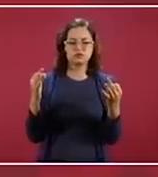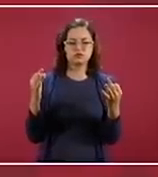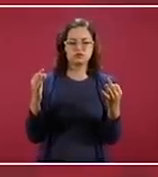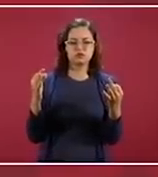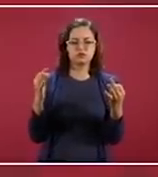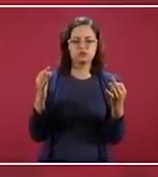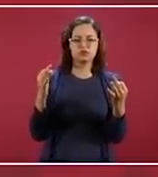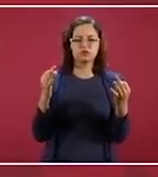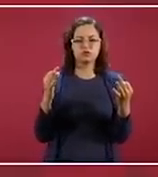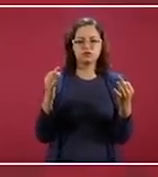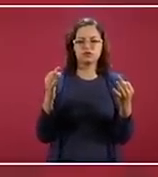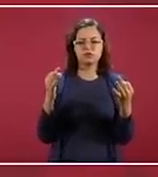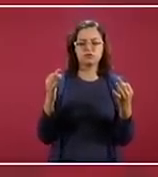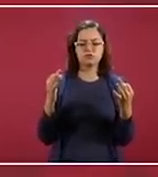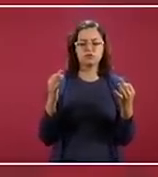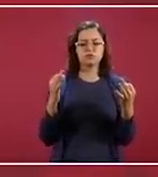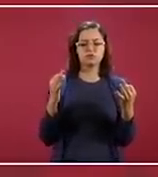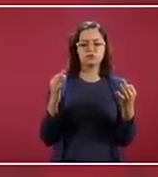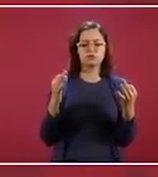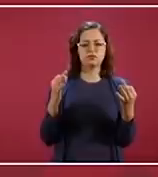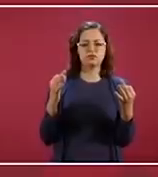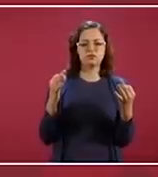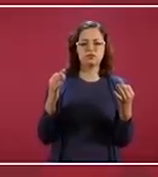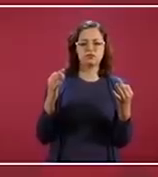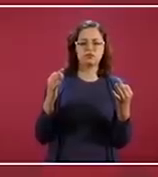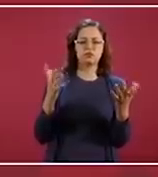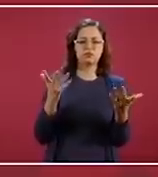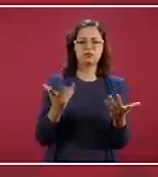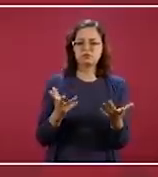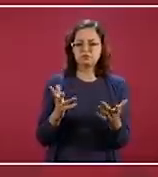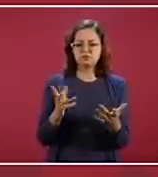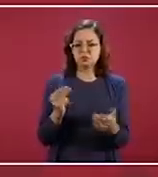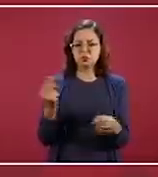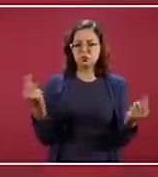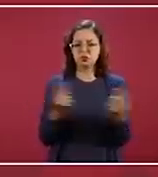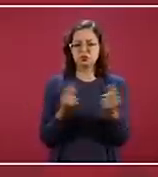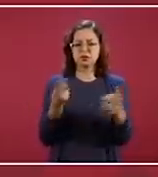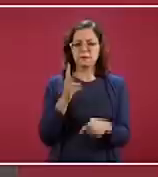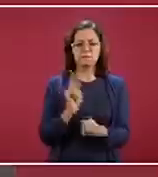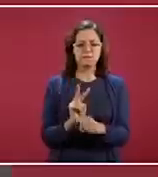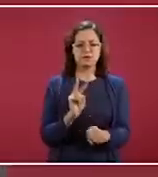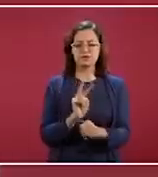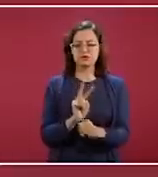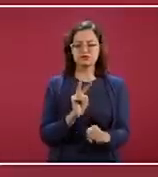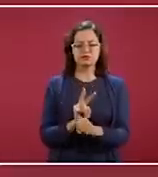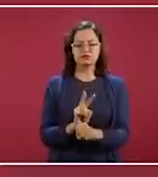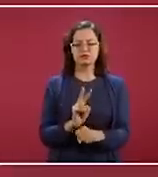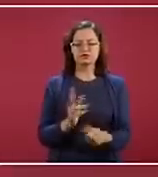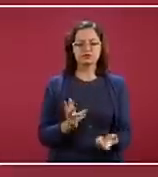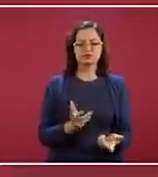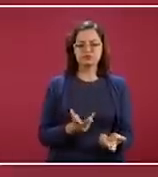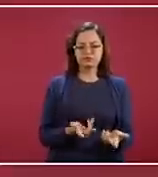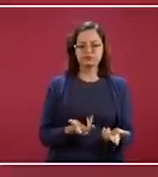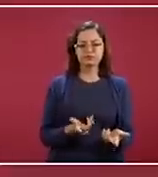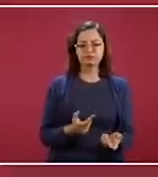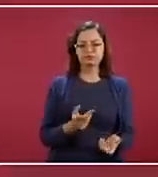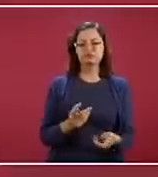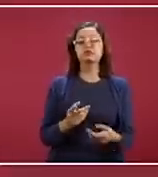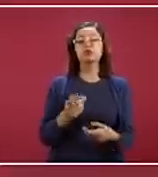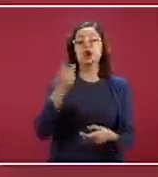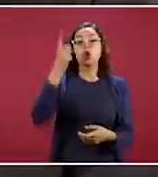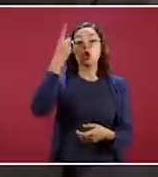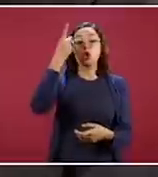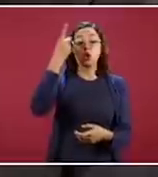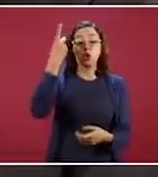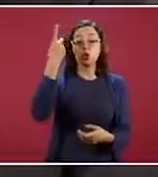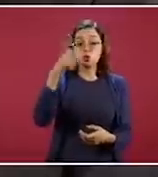y no van a haber inspectores, que exprese el dueño